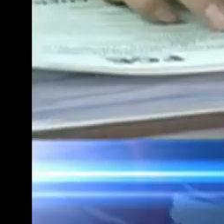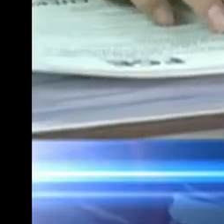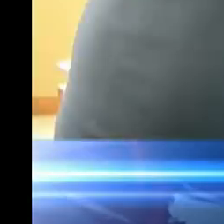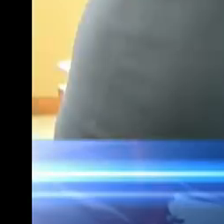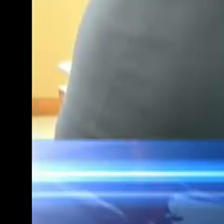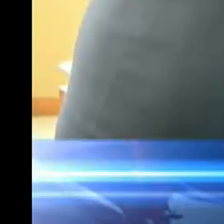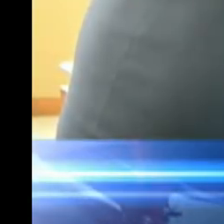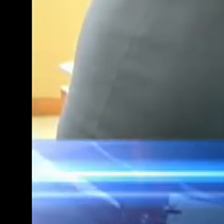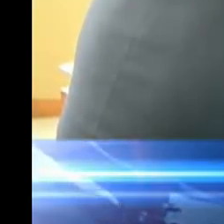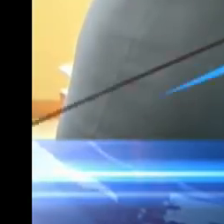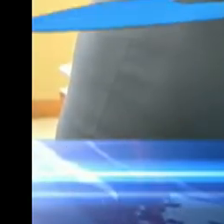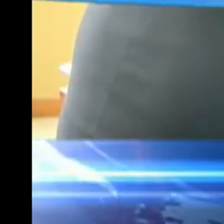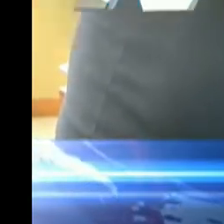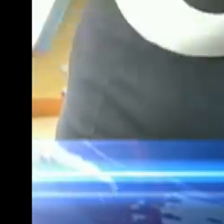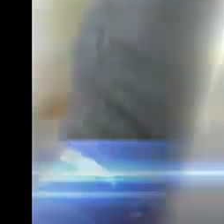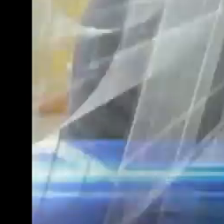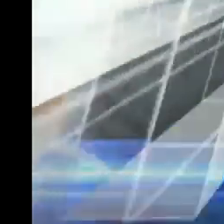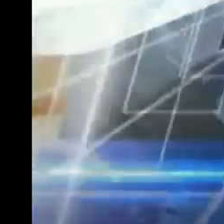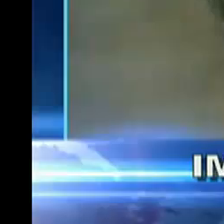popular.